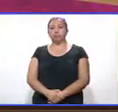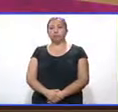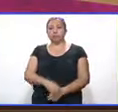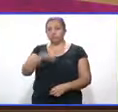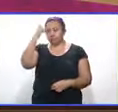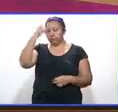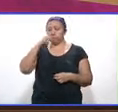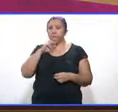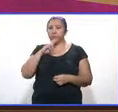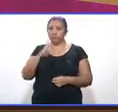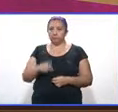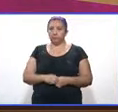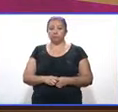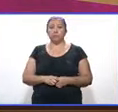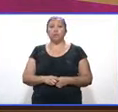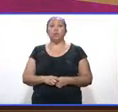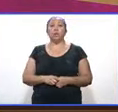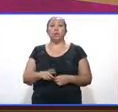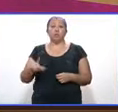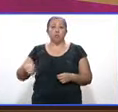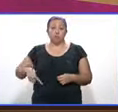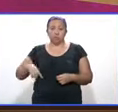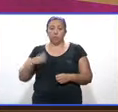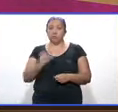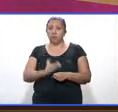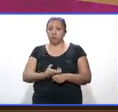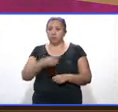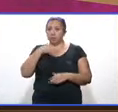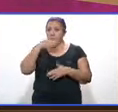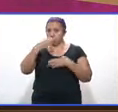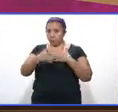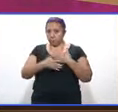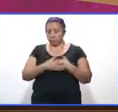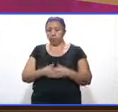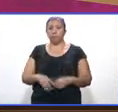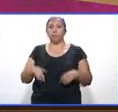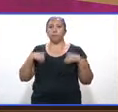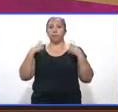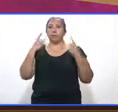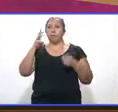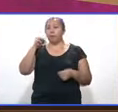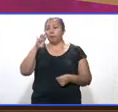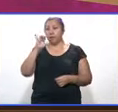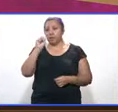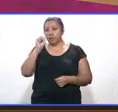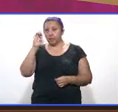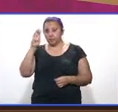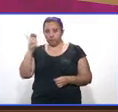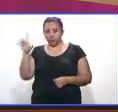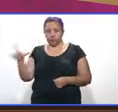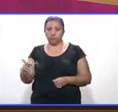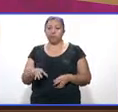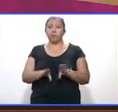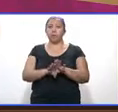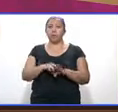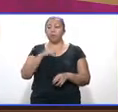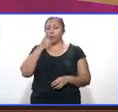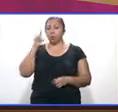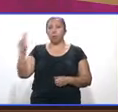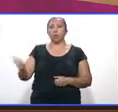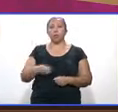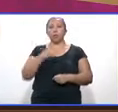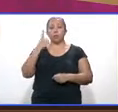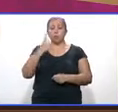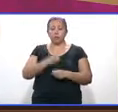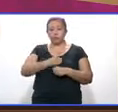Para fortalecer a la administración pública, el gobierno del estado anunció la designación de María Isabel Rodríguez Heredia como rectora de la